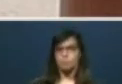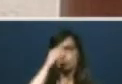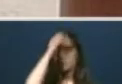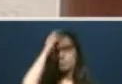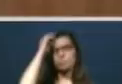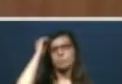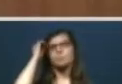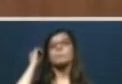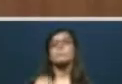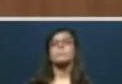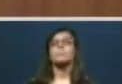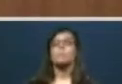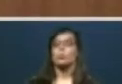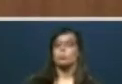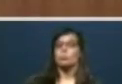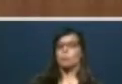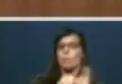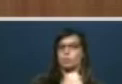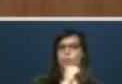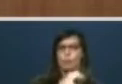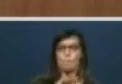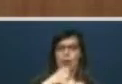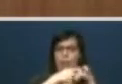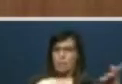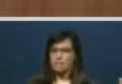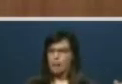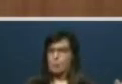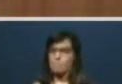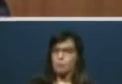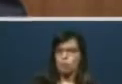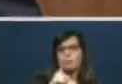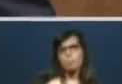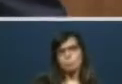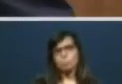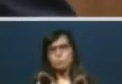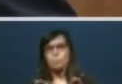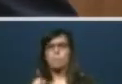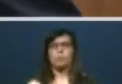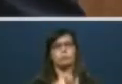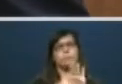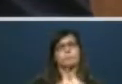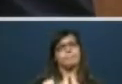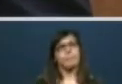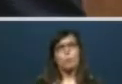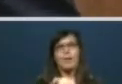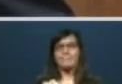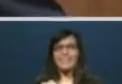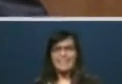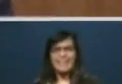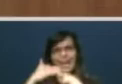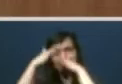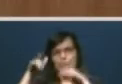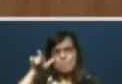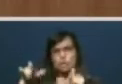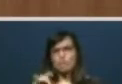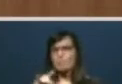al mismo tiempo que seguimos trabajando para la mejora de las listas de espera continuaremos avanzando en la estrategia de atención a los pacientes crónicos y